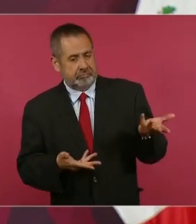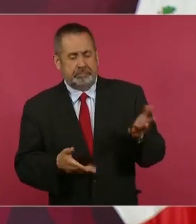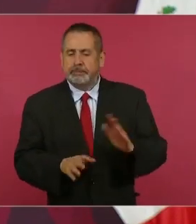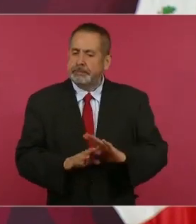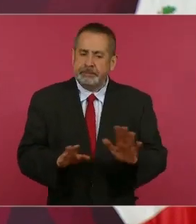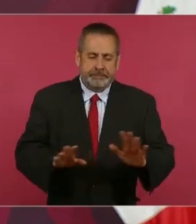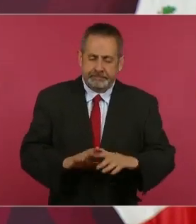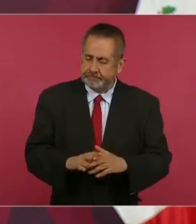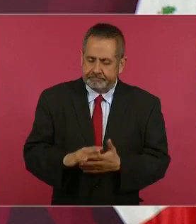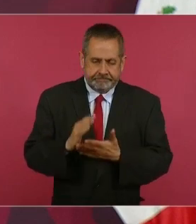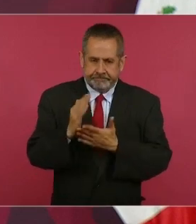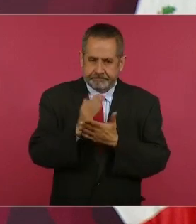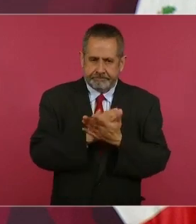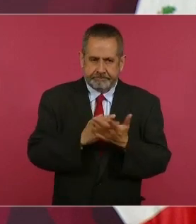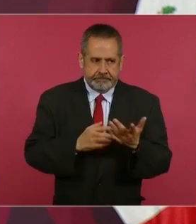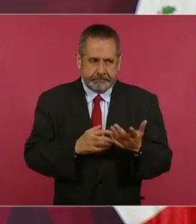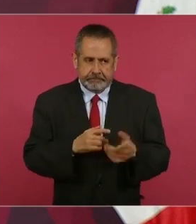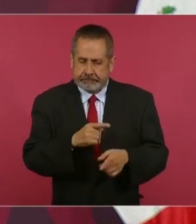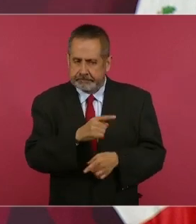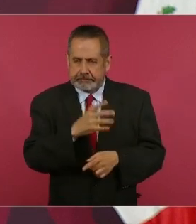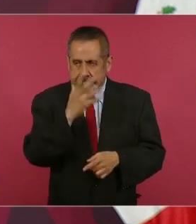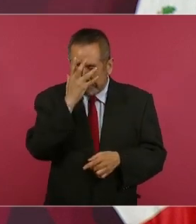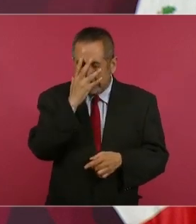Ahora ya empieza a darles pena.